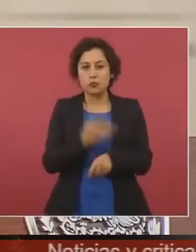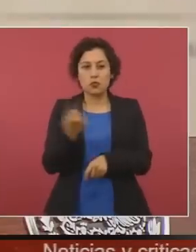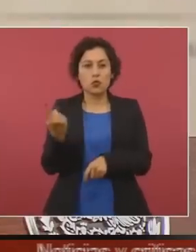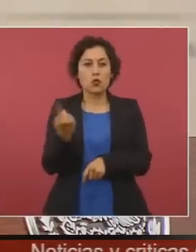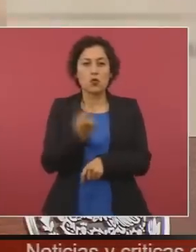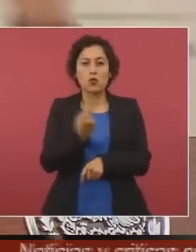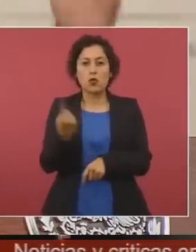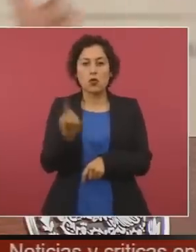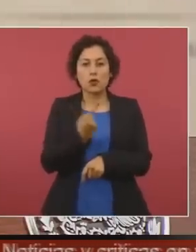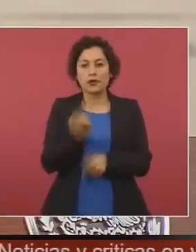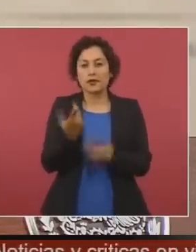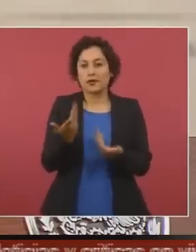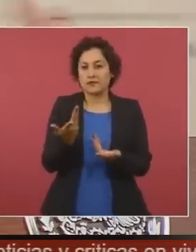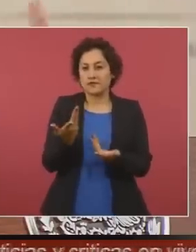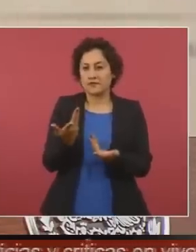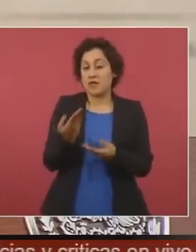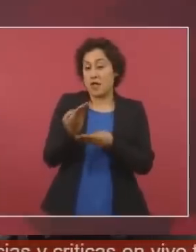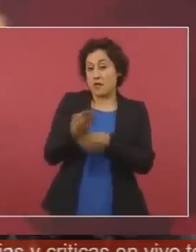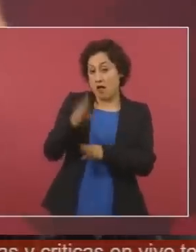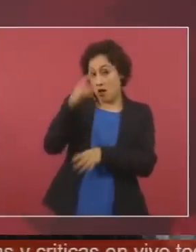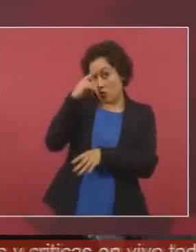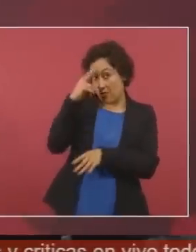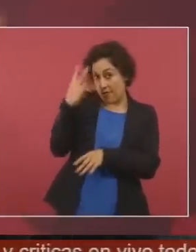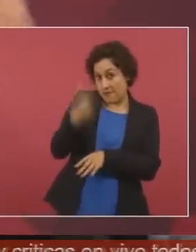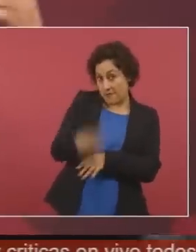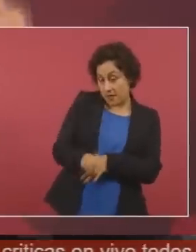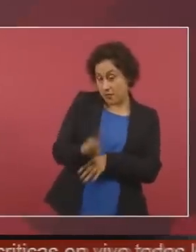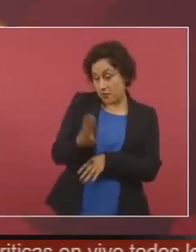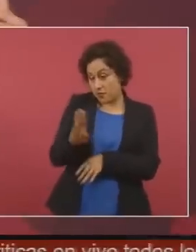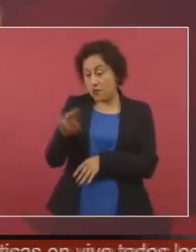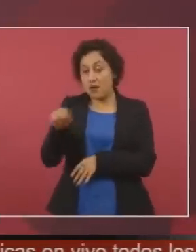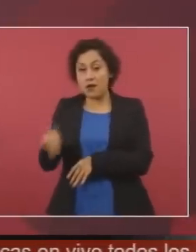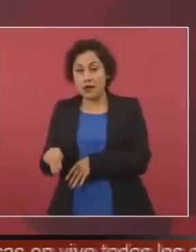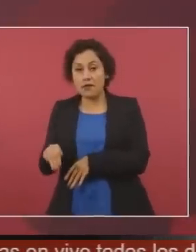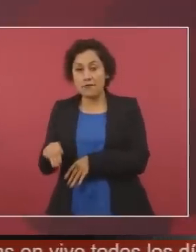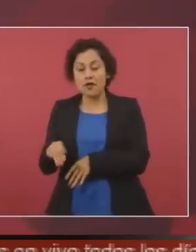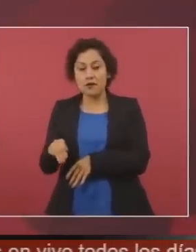el Banco de México subió las tasas